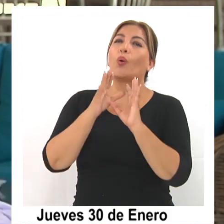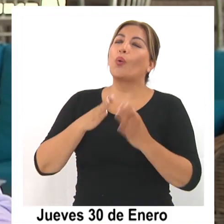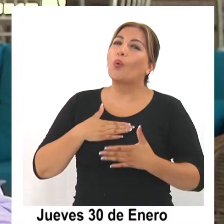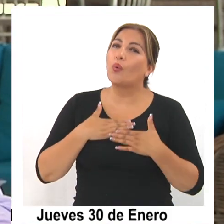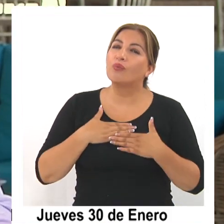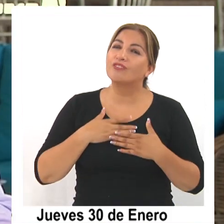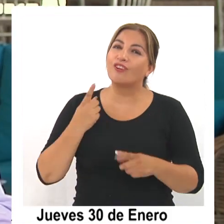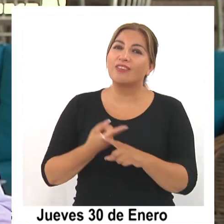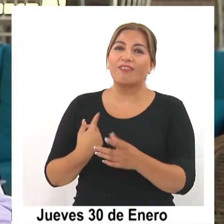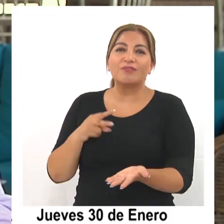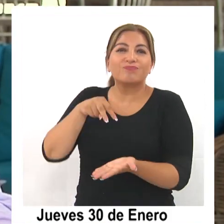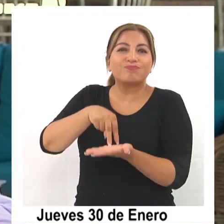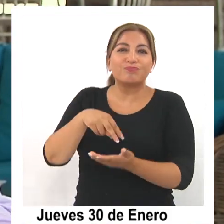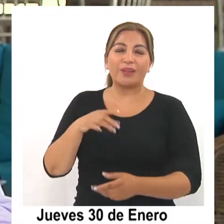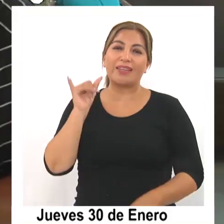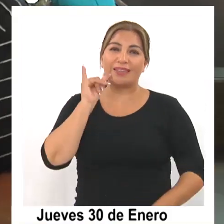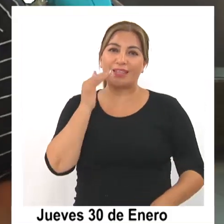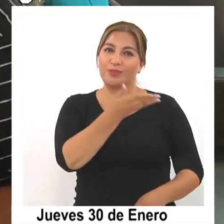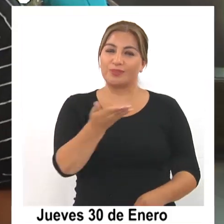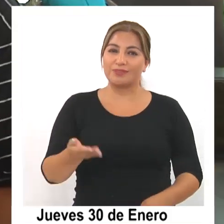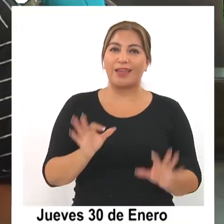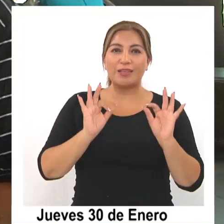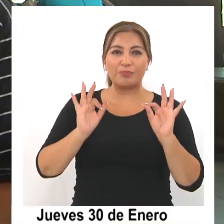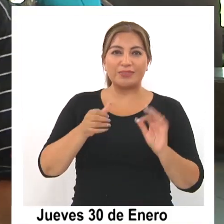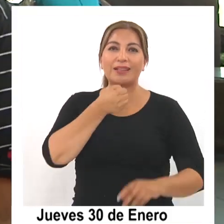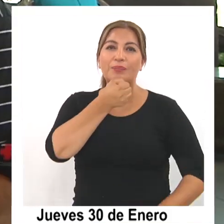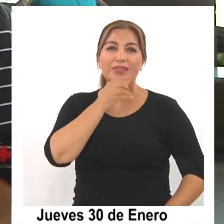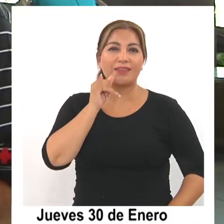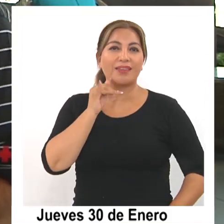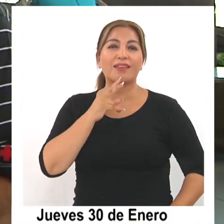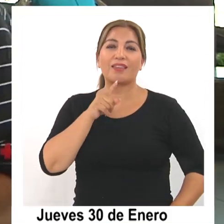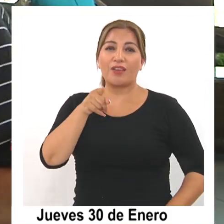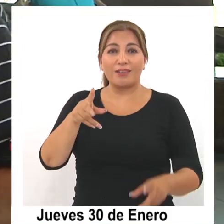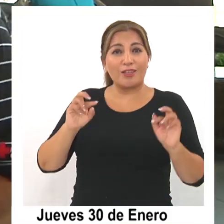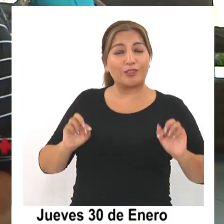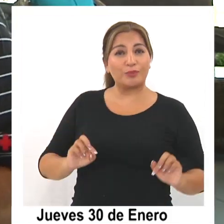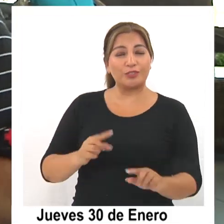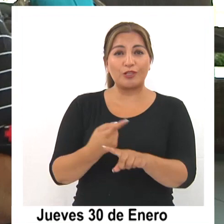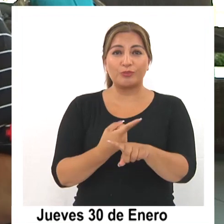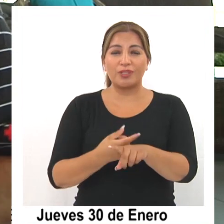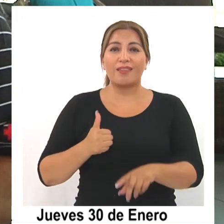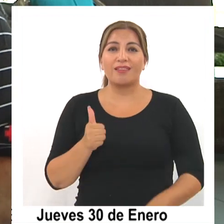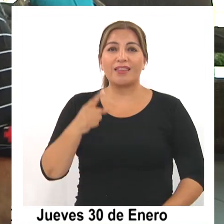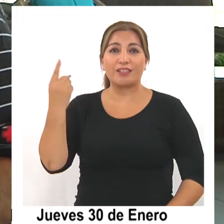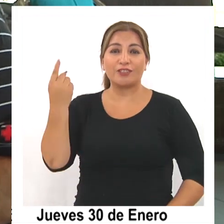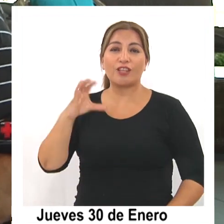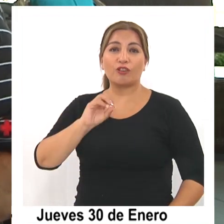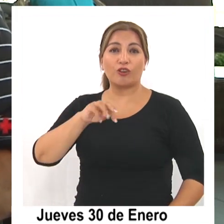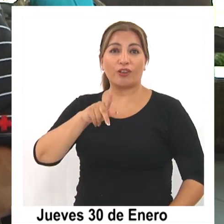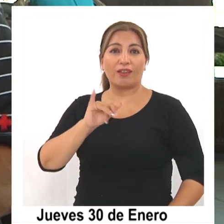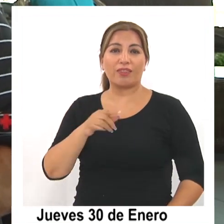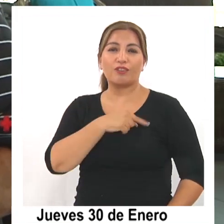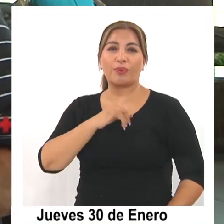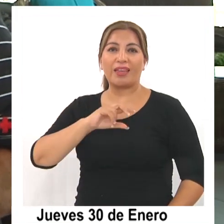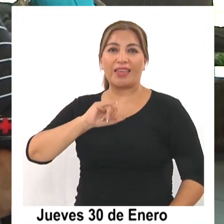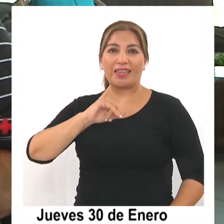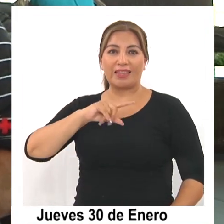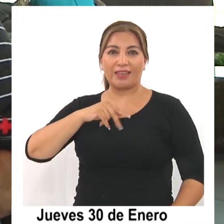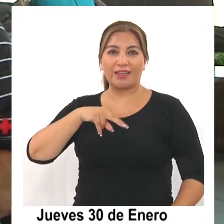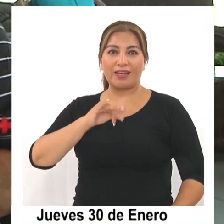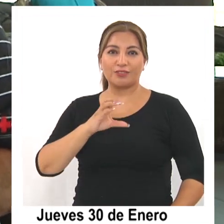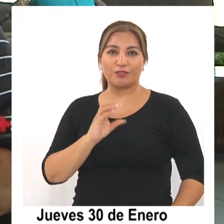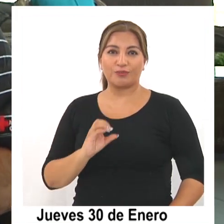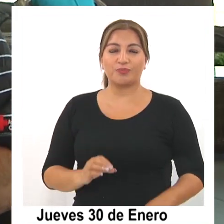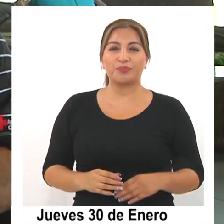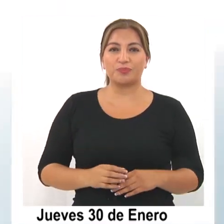y un gusto estar nuevamente en Iquique con ustedes especial de prensa de Iquique Televisión en esta ocasión estuvimos con el director nacional de Conadi don Ignacio